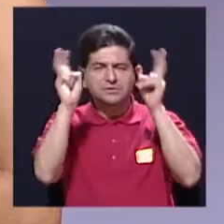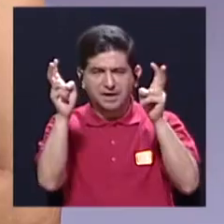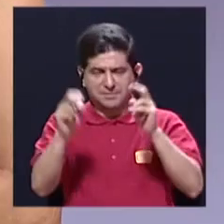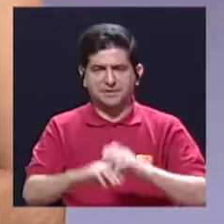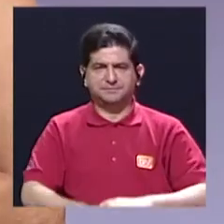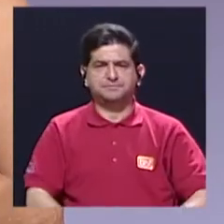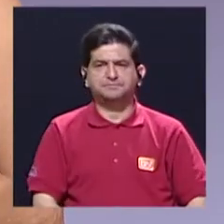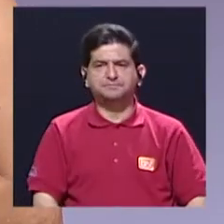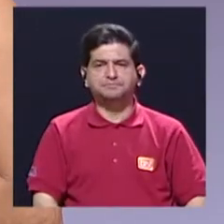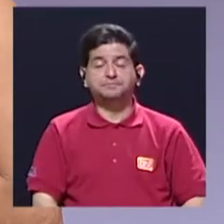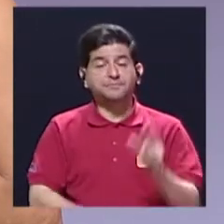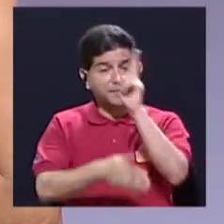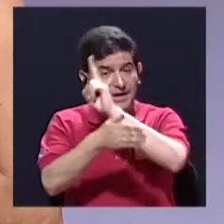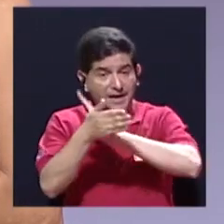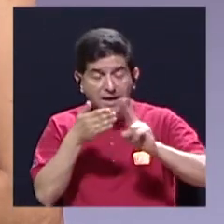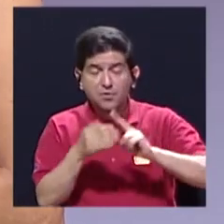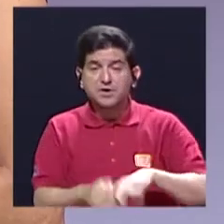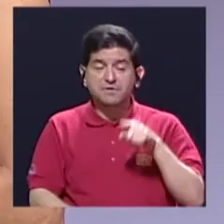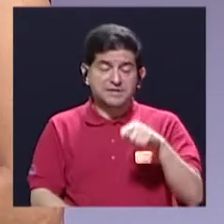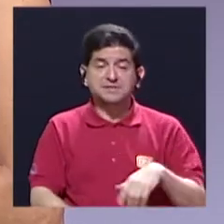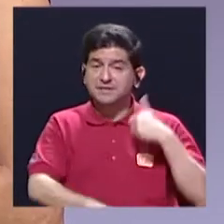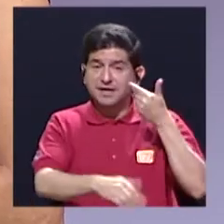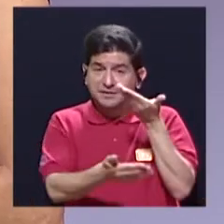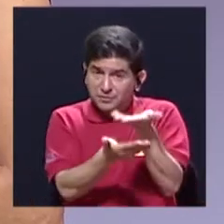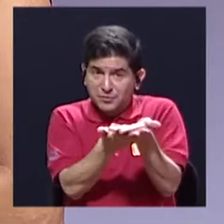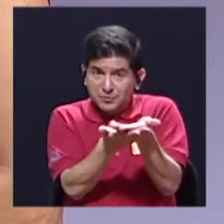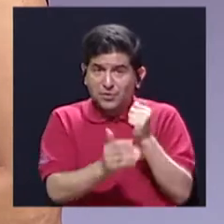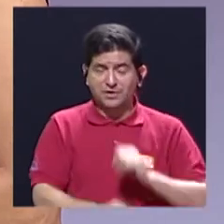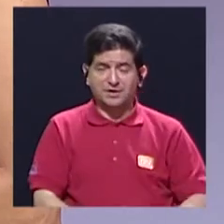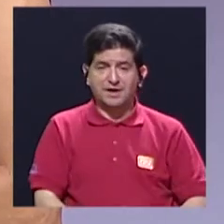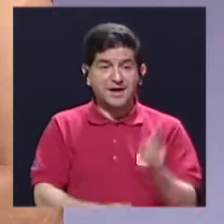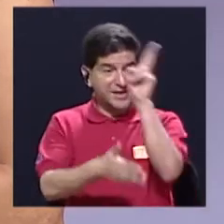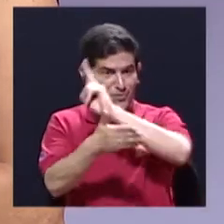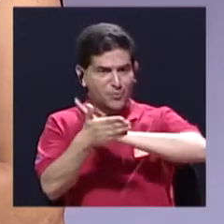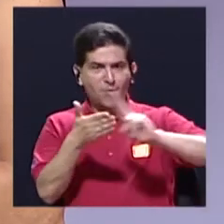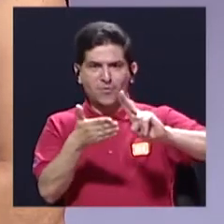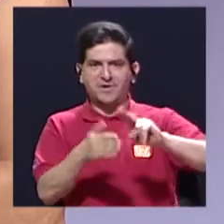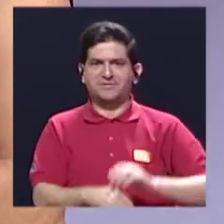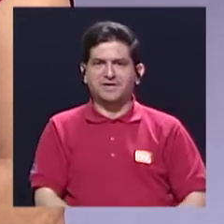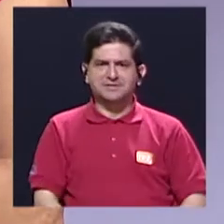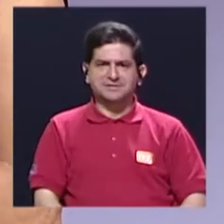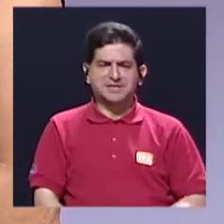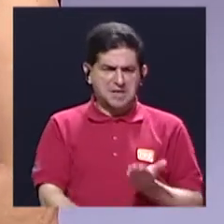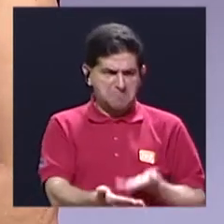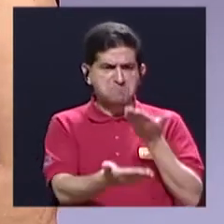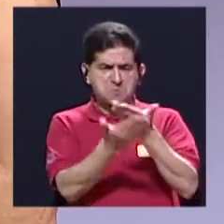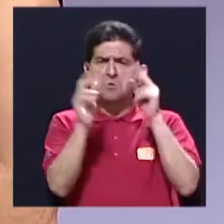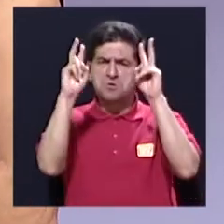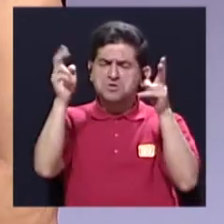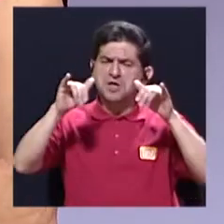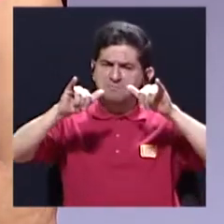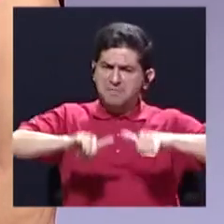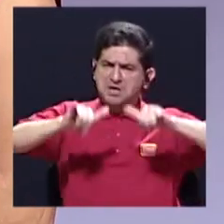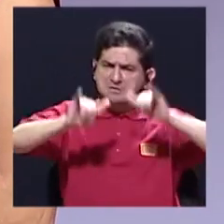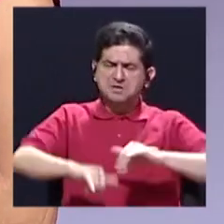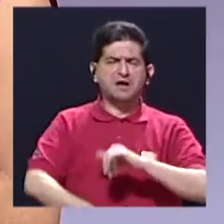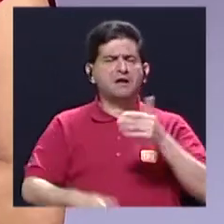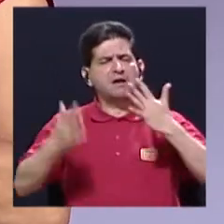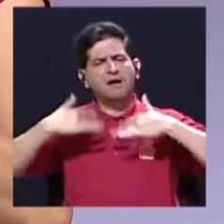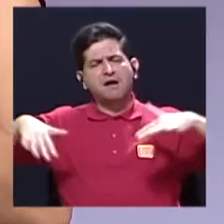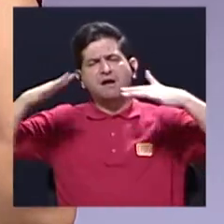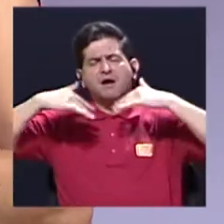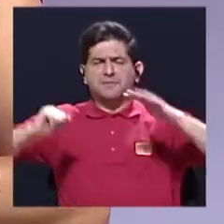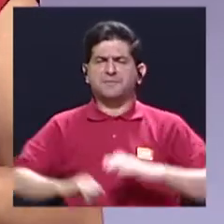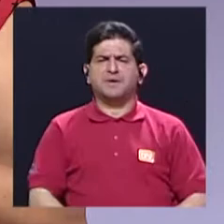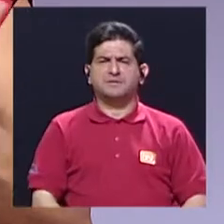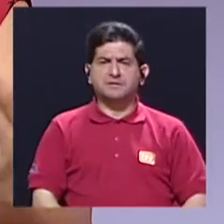bueno, es que es la universidad lo que está planteando eso. Es la universidad la que ha planteado el tema de la conservación, del ambiente,